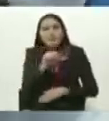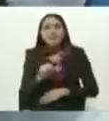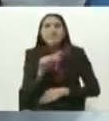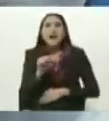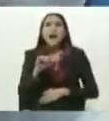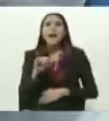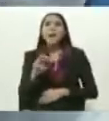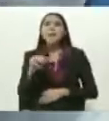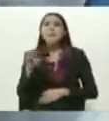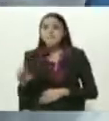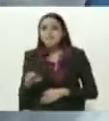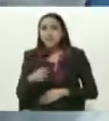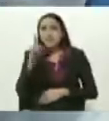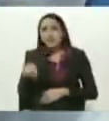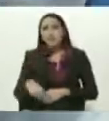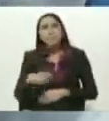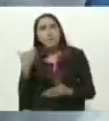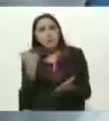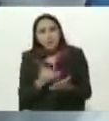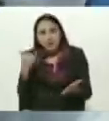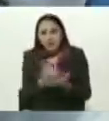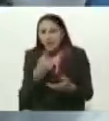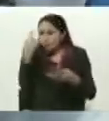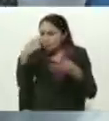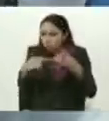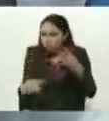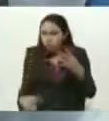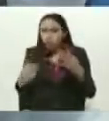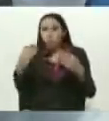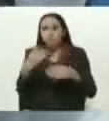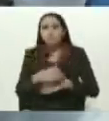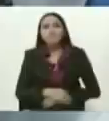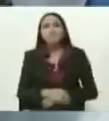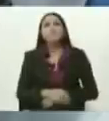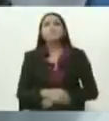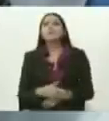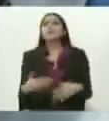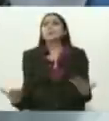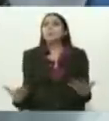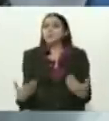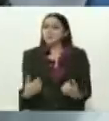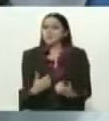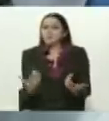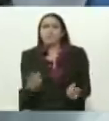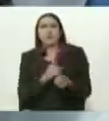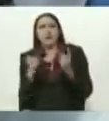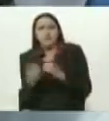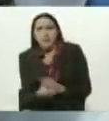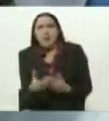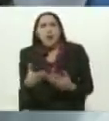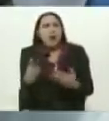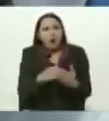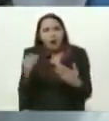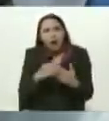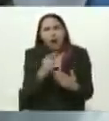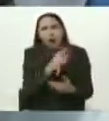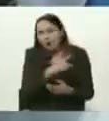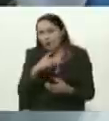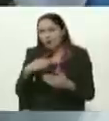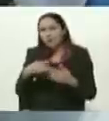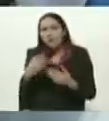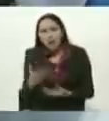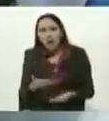al CNE, al registro, etcétera, por venderse por una moneda extranjera, van